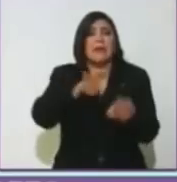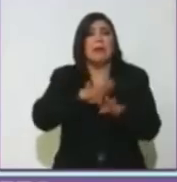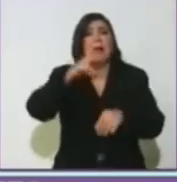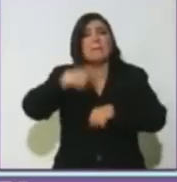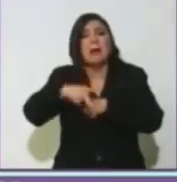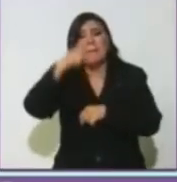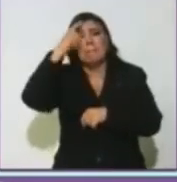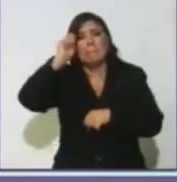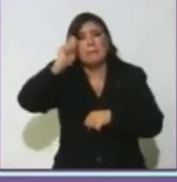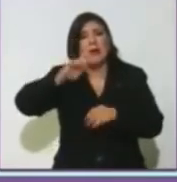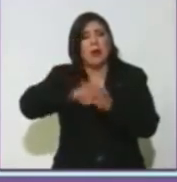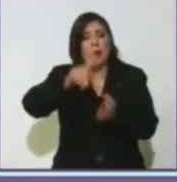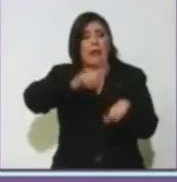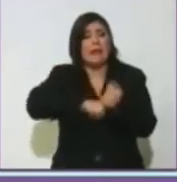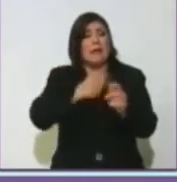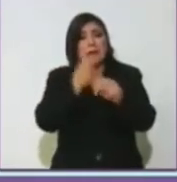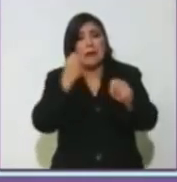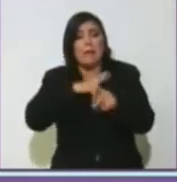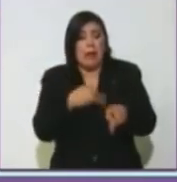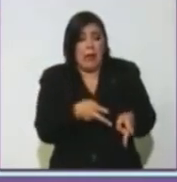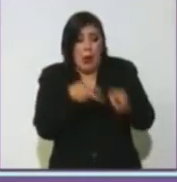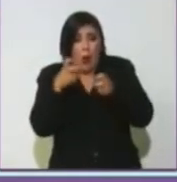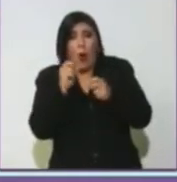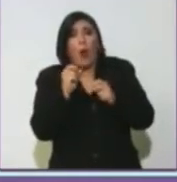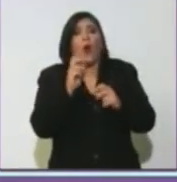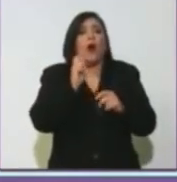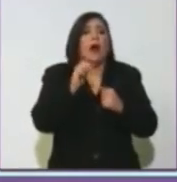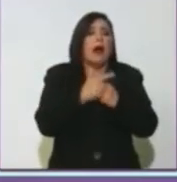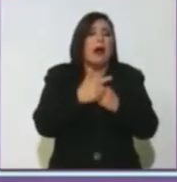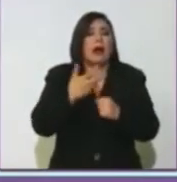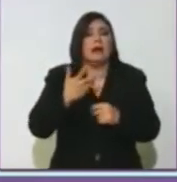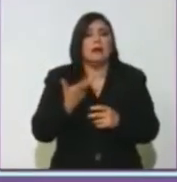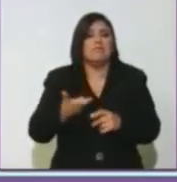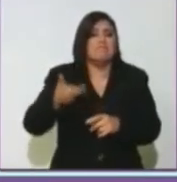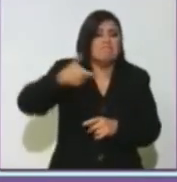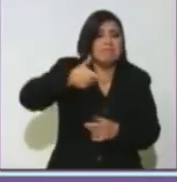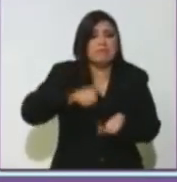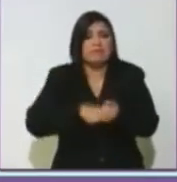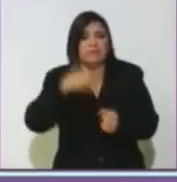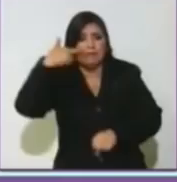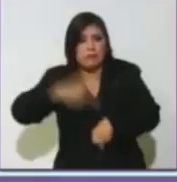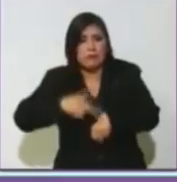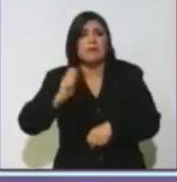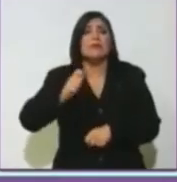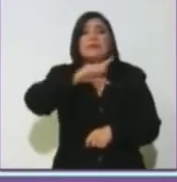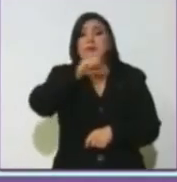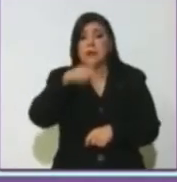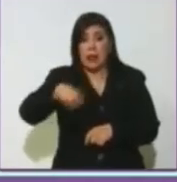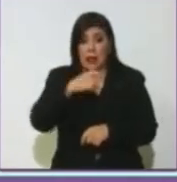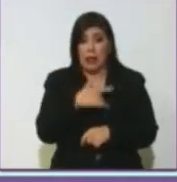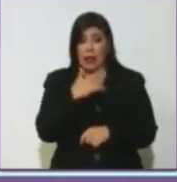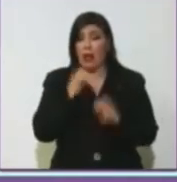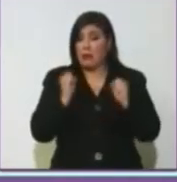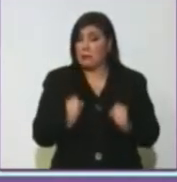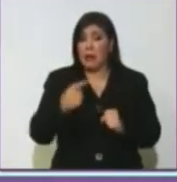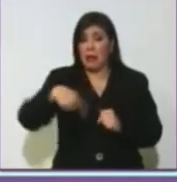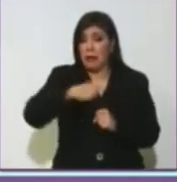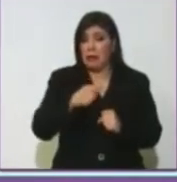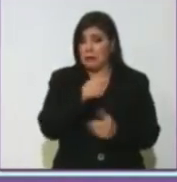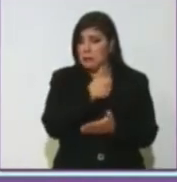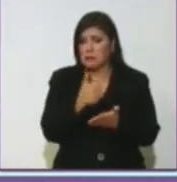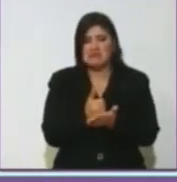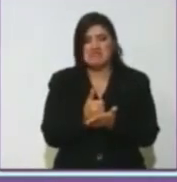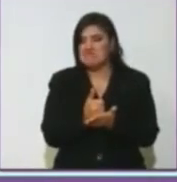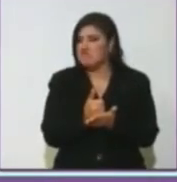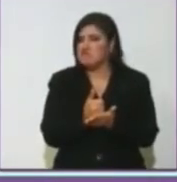sucede en el transporte público robo o asalto los ciudadanos no nos sentimos seguros moviéndonos en esta ciudad y es por